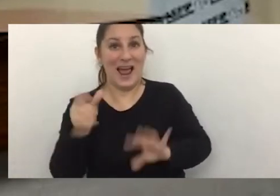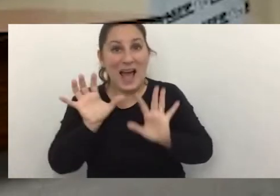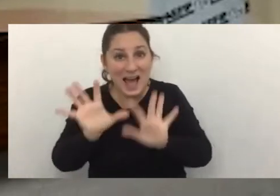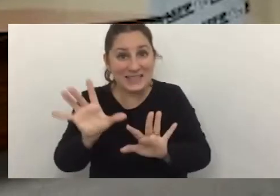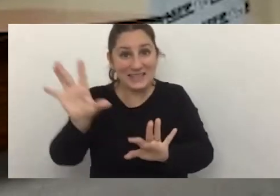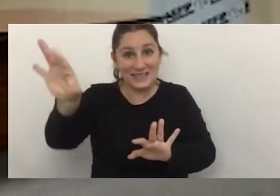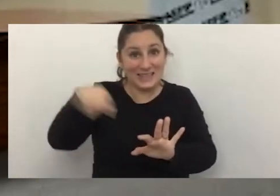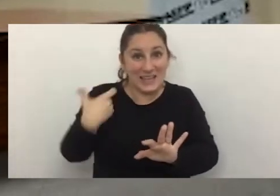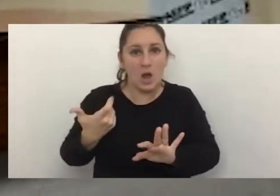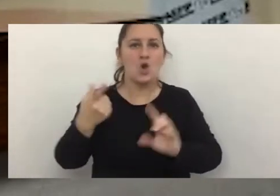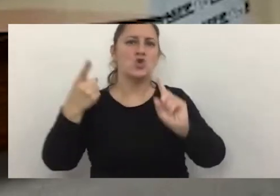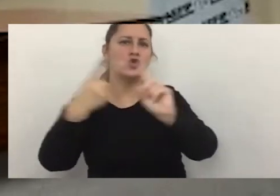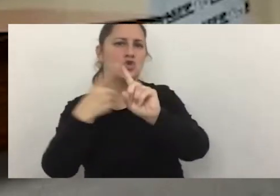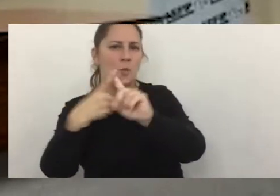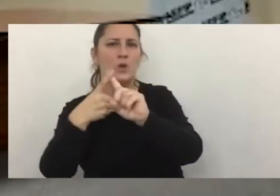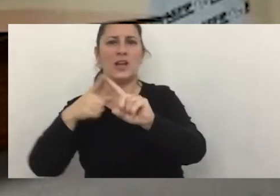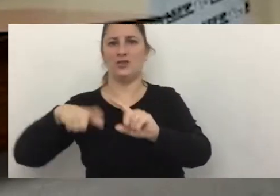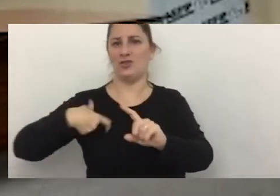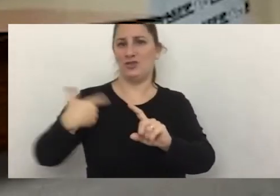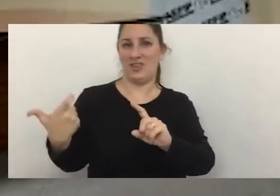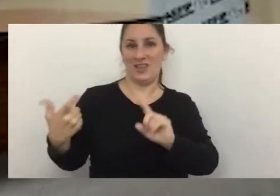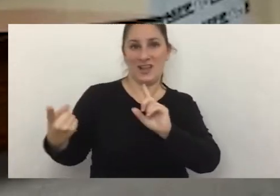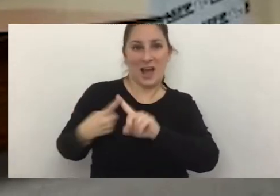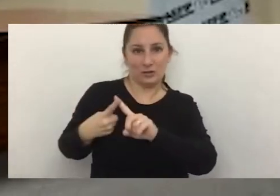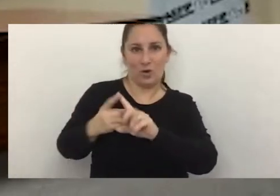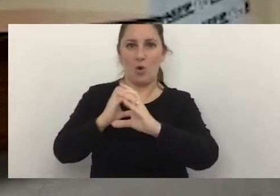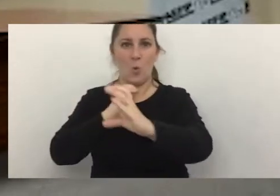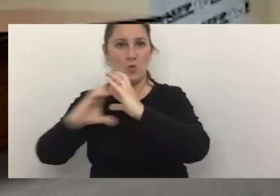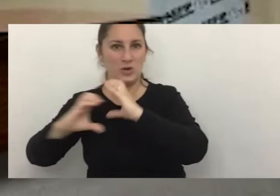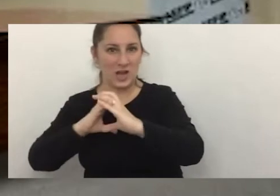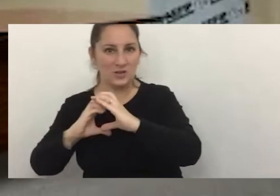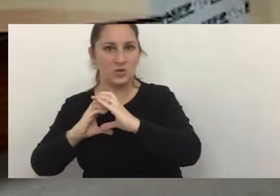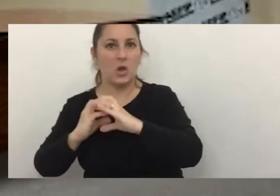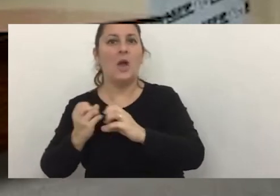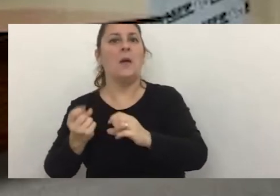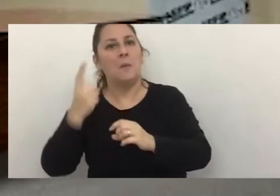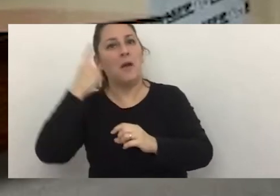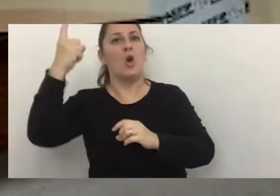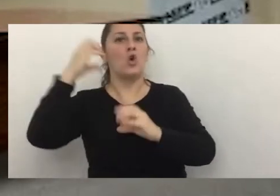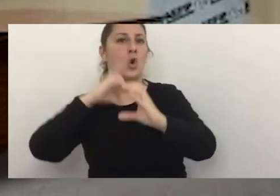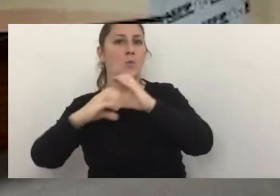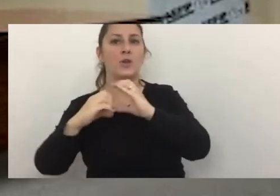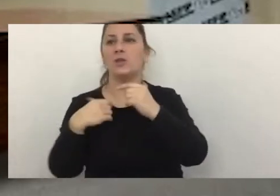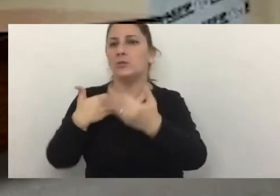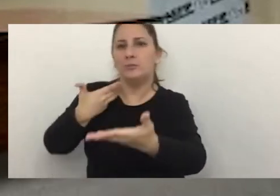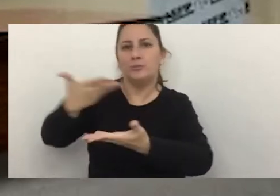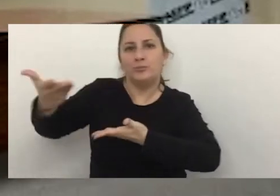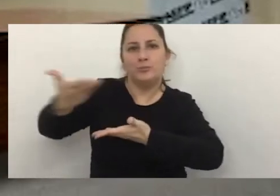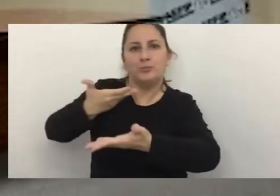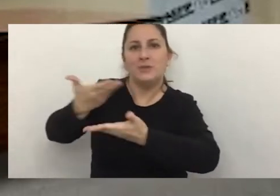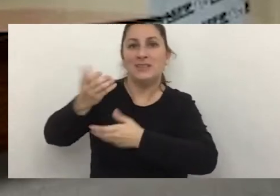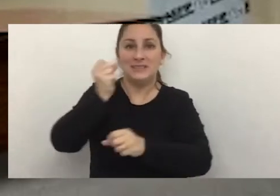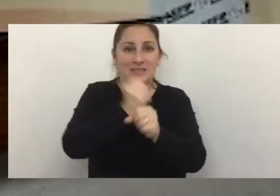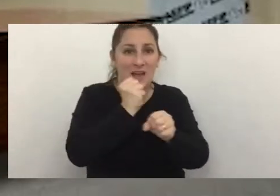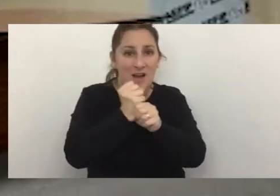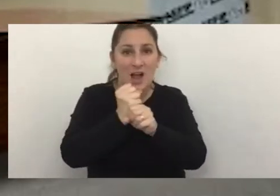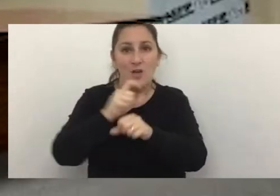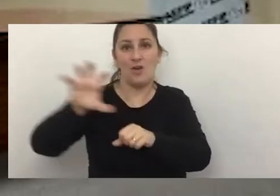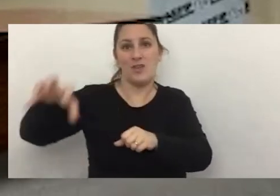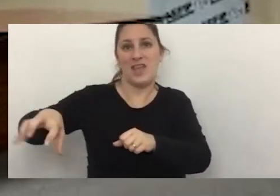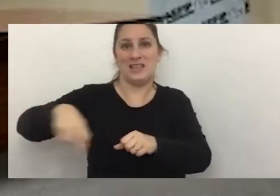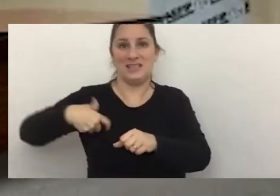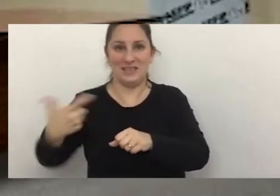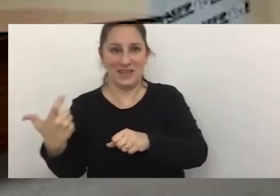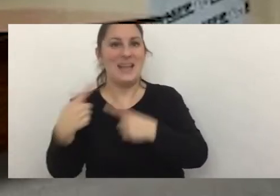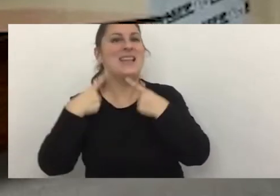la comunicación con el sindicato y además podemos generar un canal de comunicación de ida y vuelta con los trabajadores y con el sindicato. Necesitamos